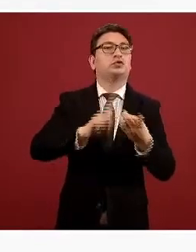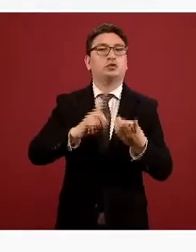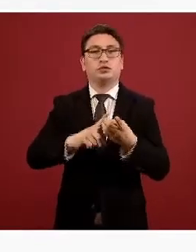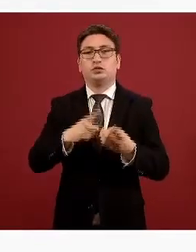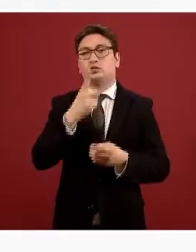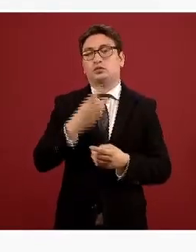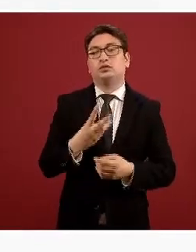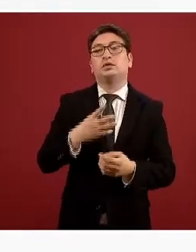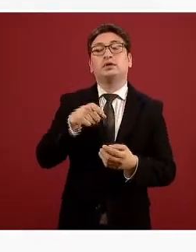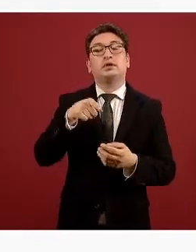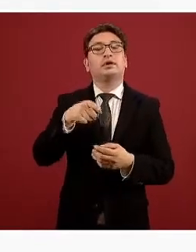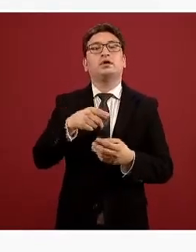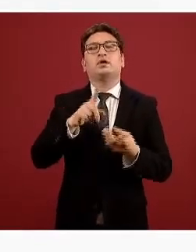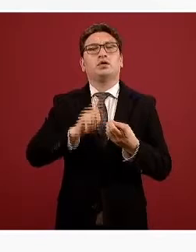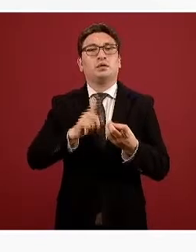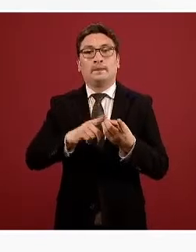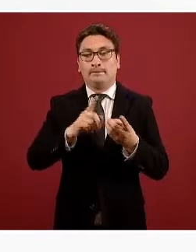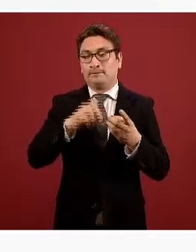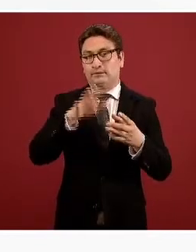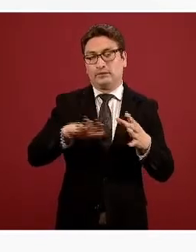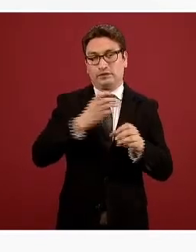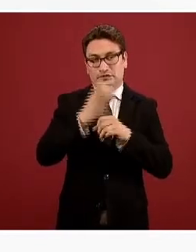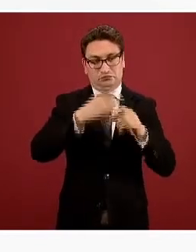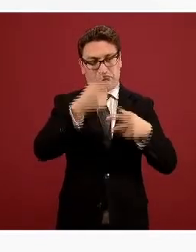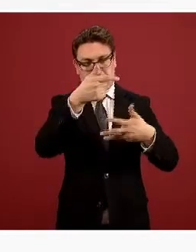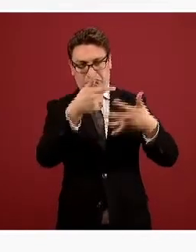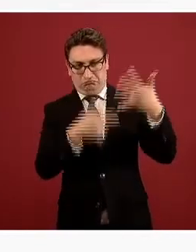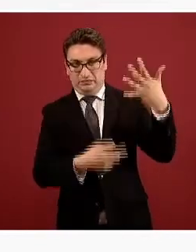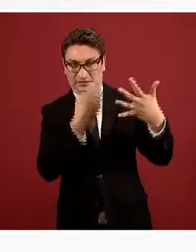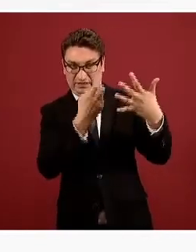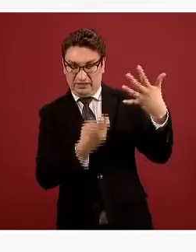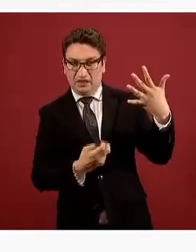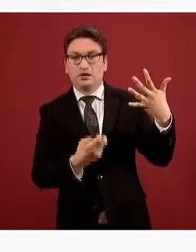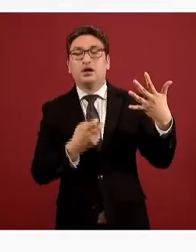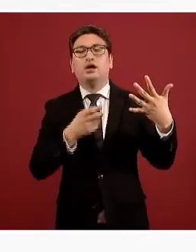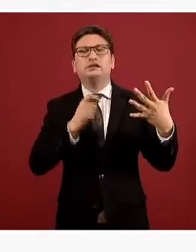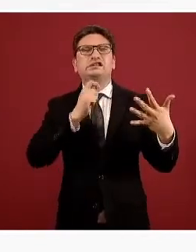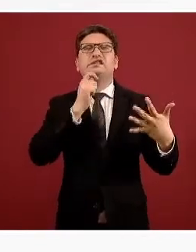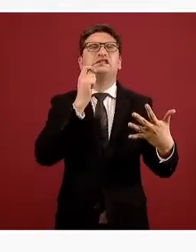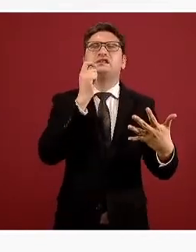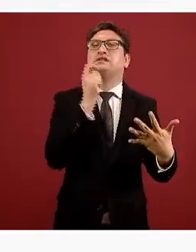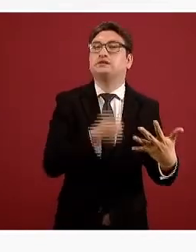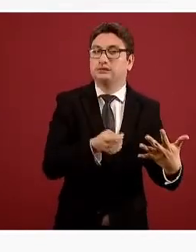tercio de los estados que están aquí en la lista, pudiera reflejar